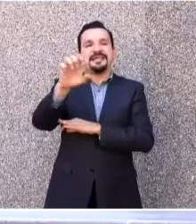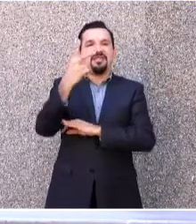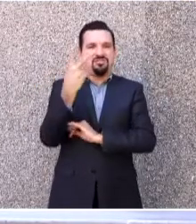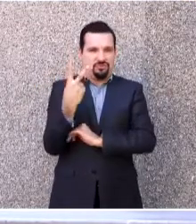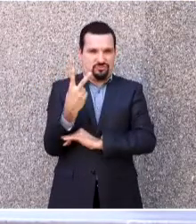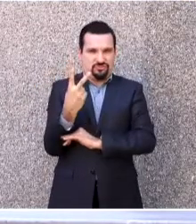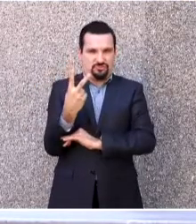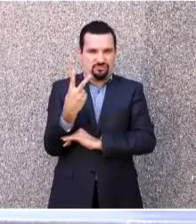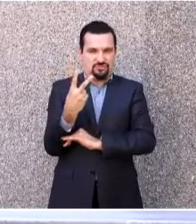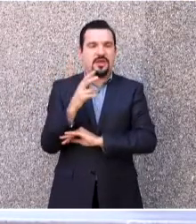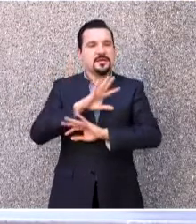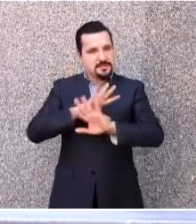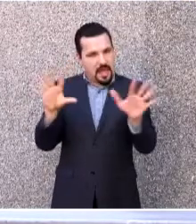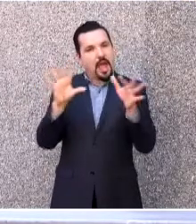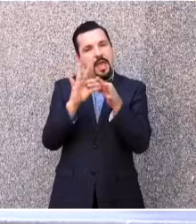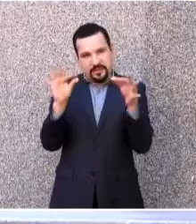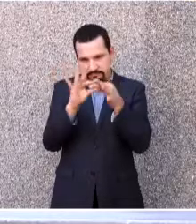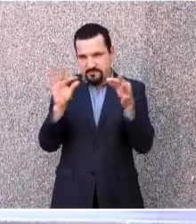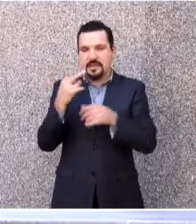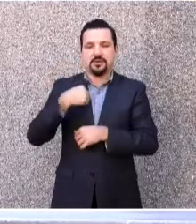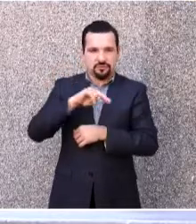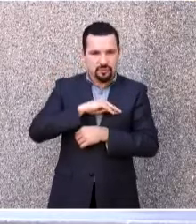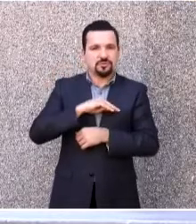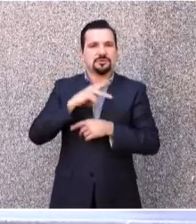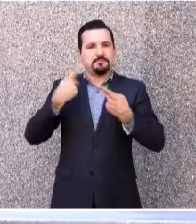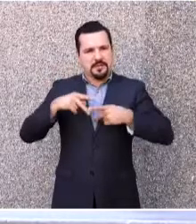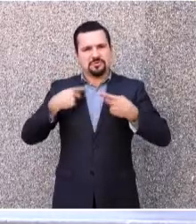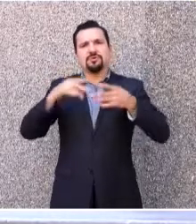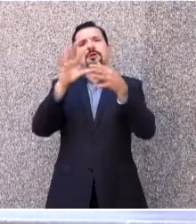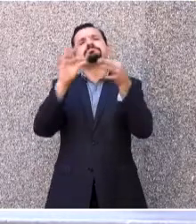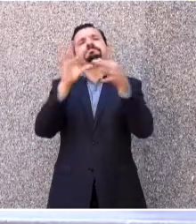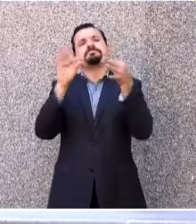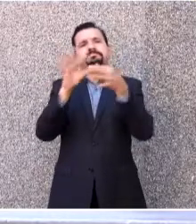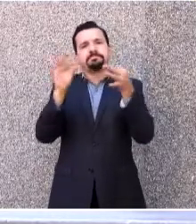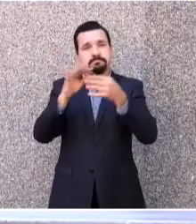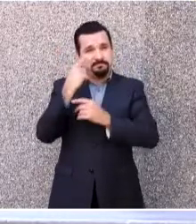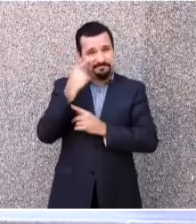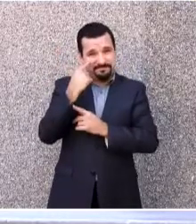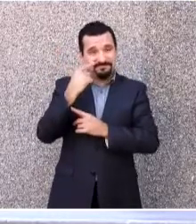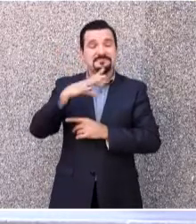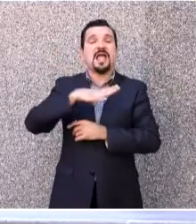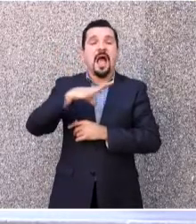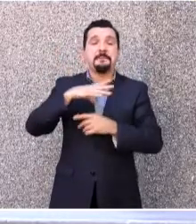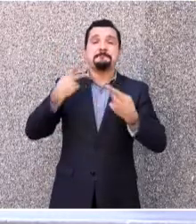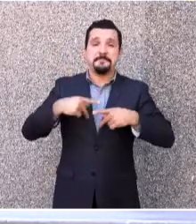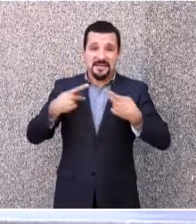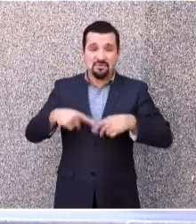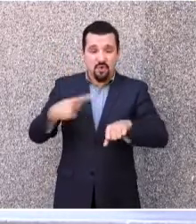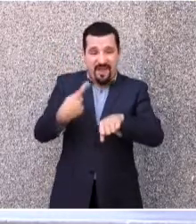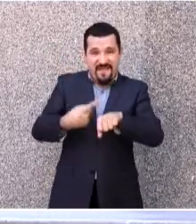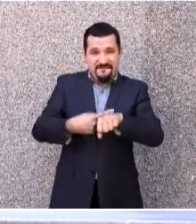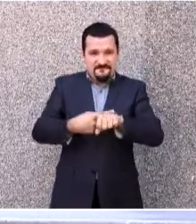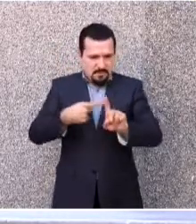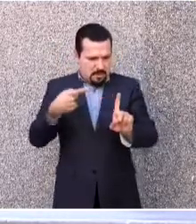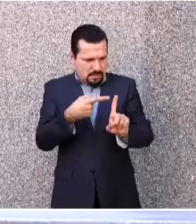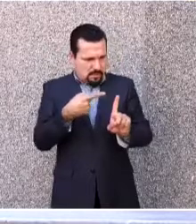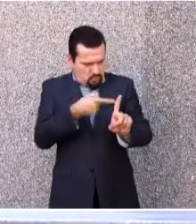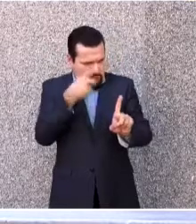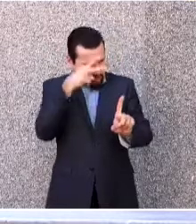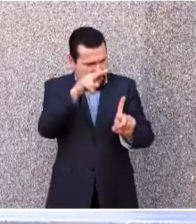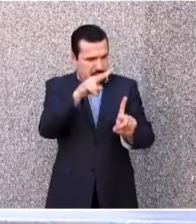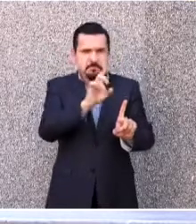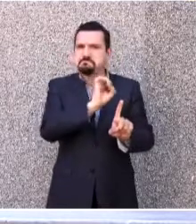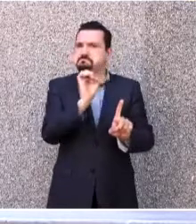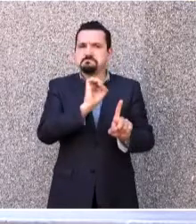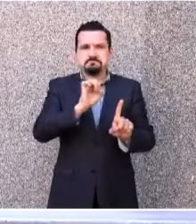hemos compartido con toda la sociedad, implica que habrá ya brotes, quiere decir